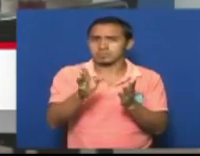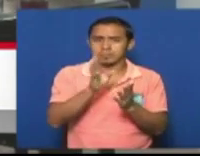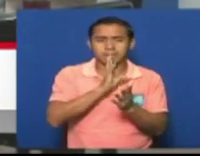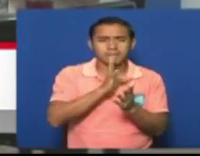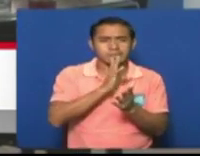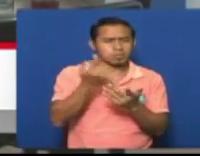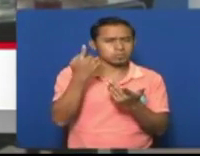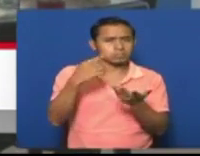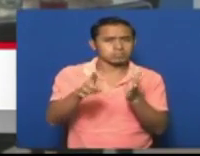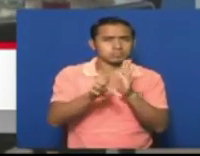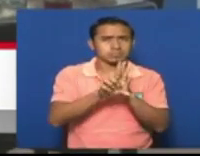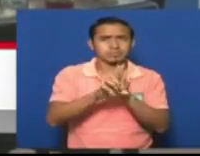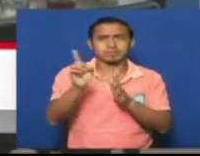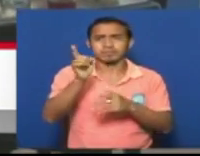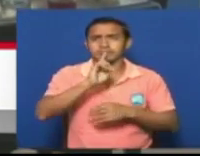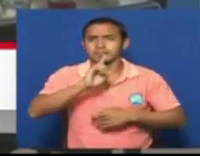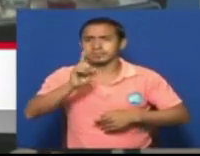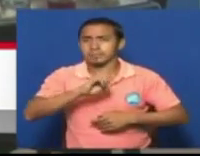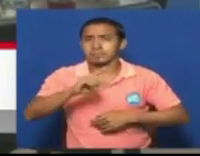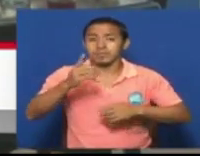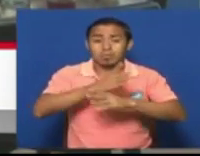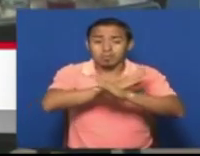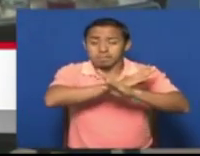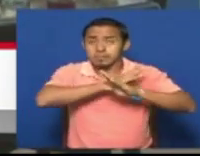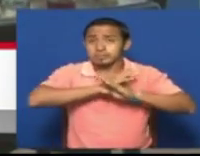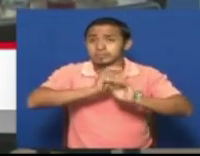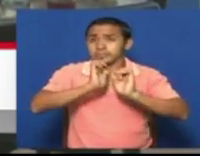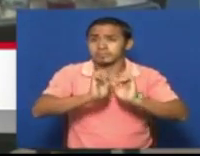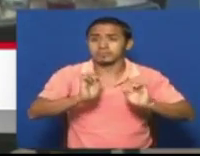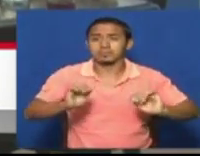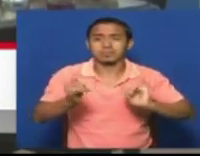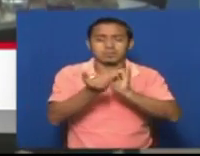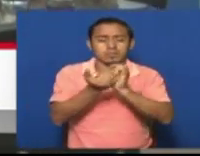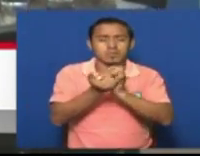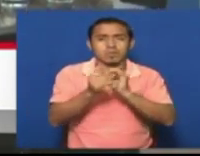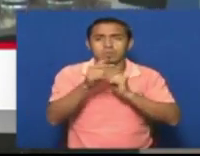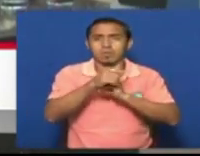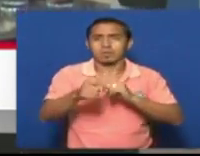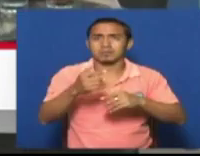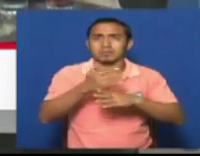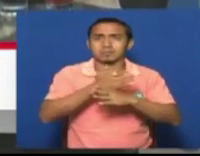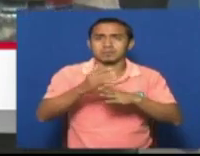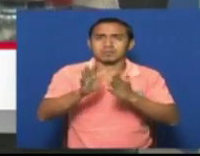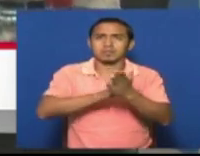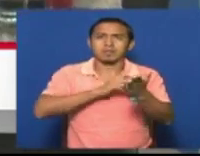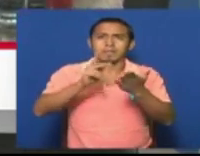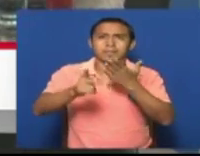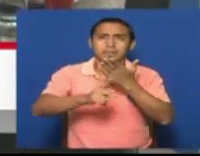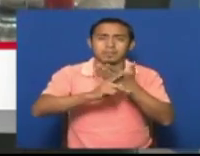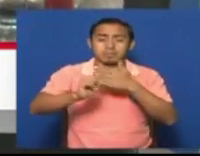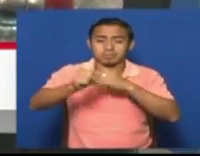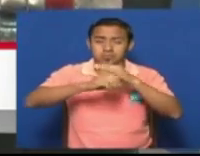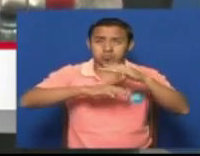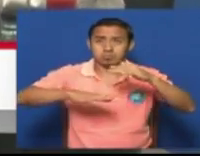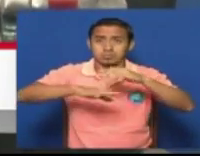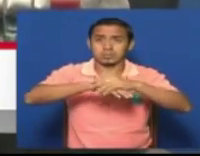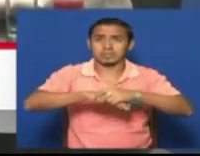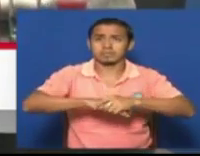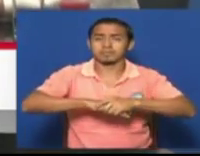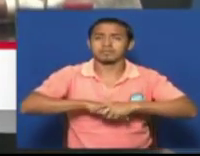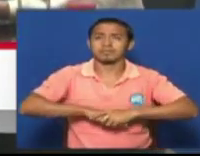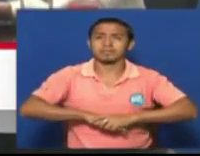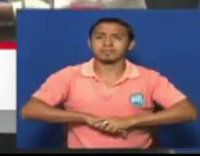que se han aprobado y que protegen los derechos de la niña sino que libro también habla de los programas sociales porque las leyes son